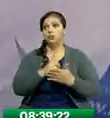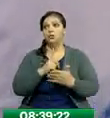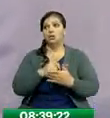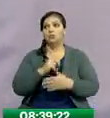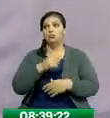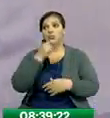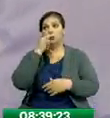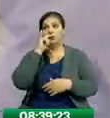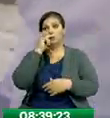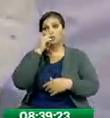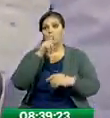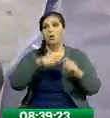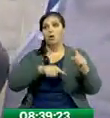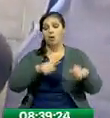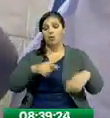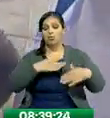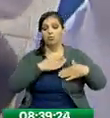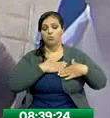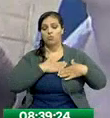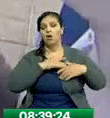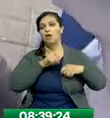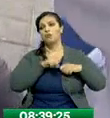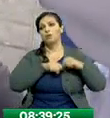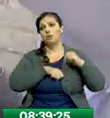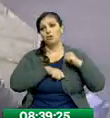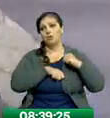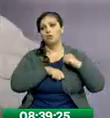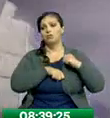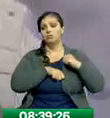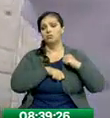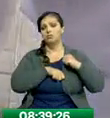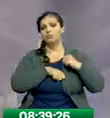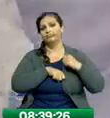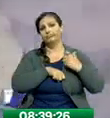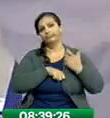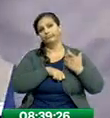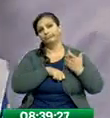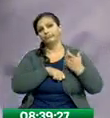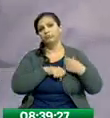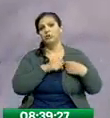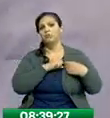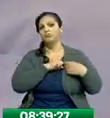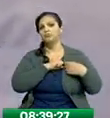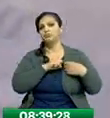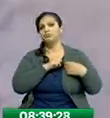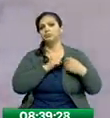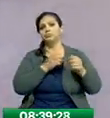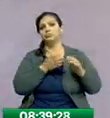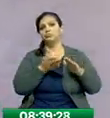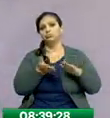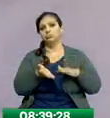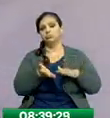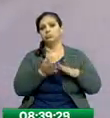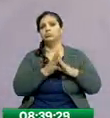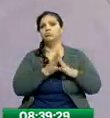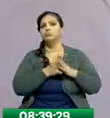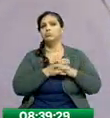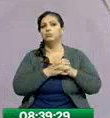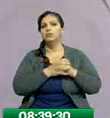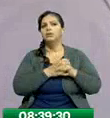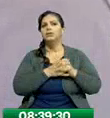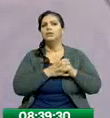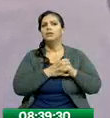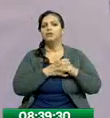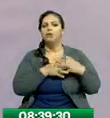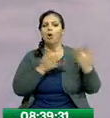niños nacen con problemas cardiovasculares y obviamente es la actividad de su vida será un complejo porque tiene